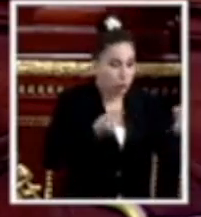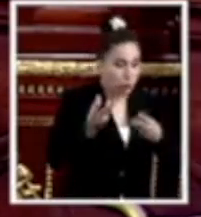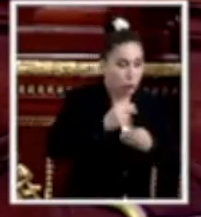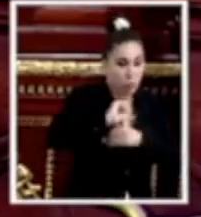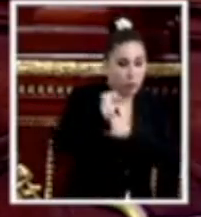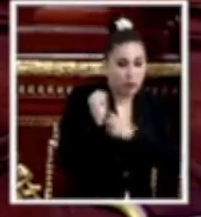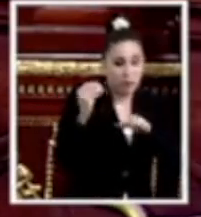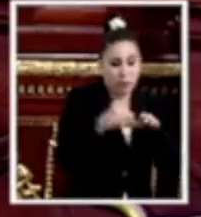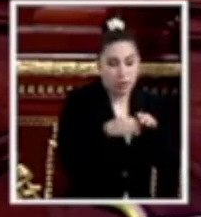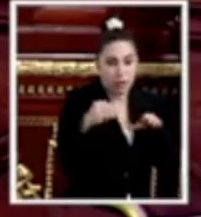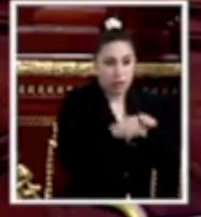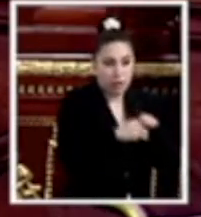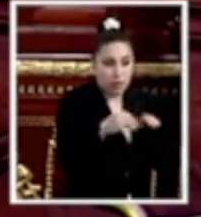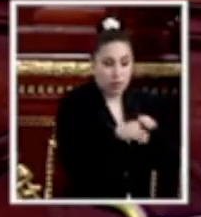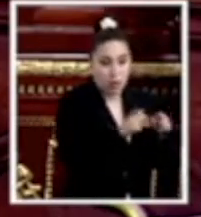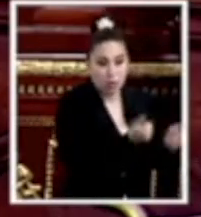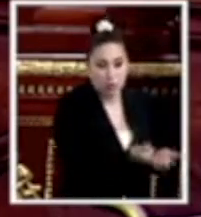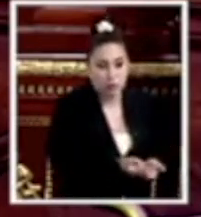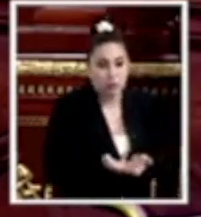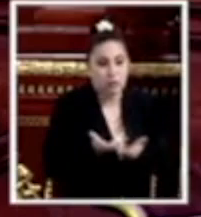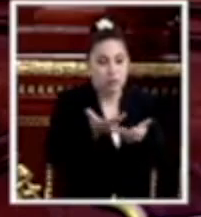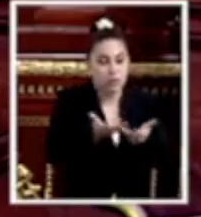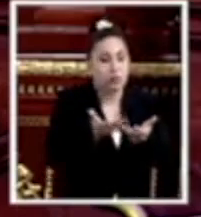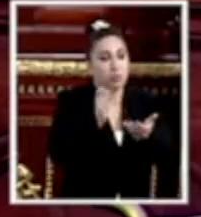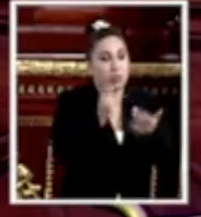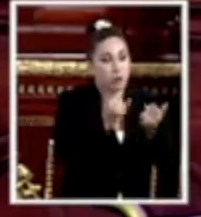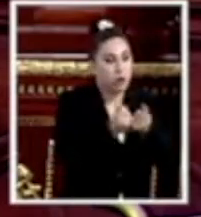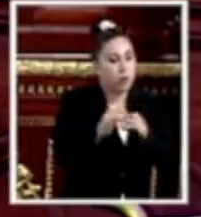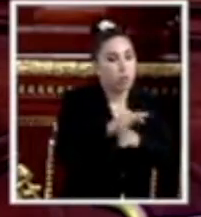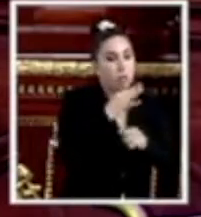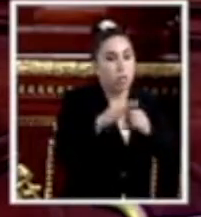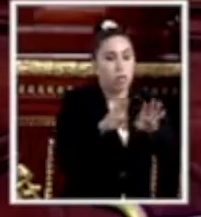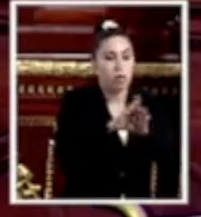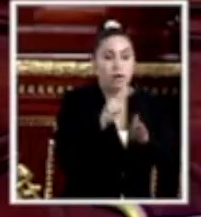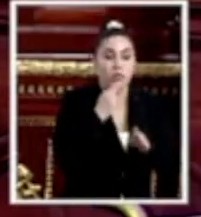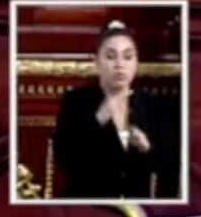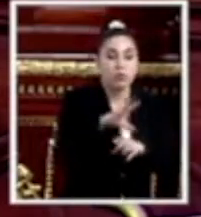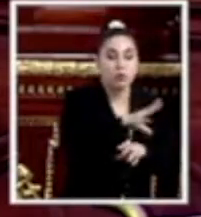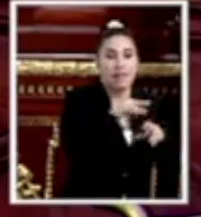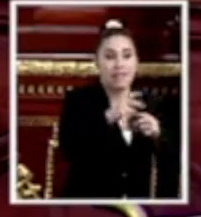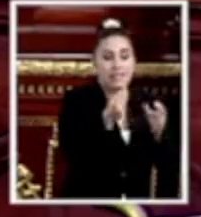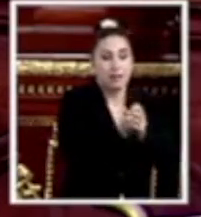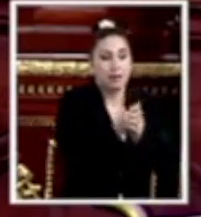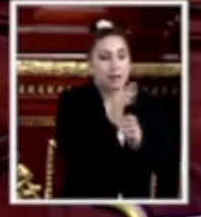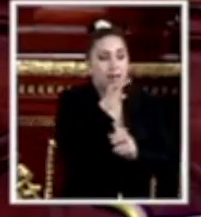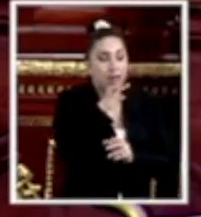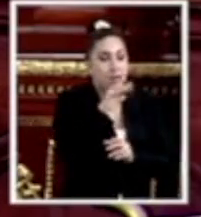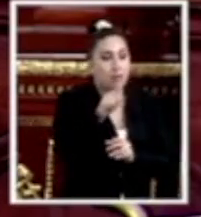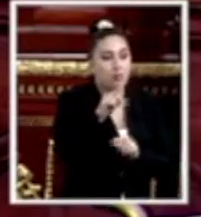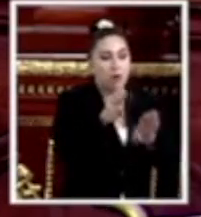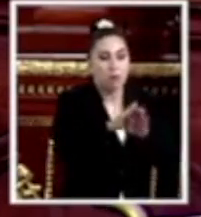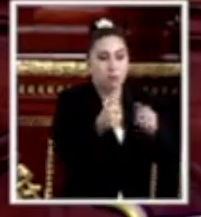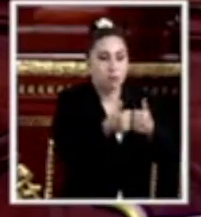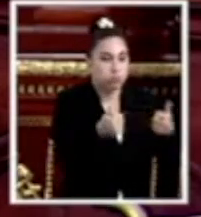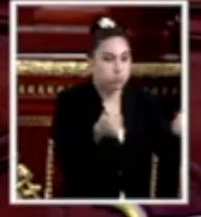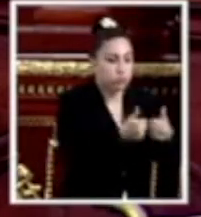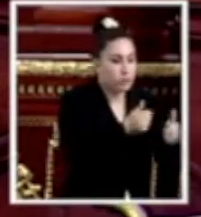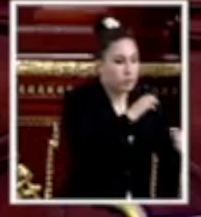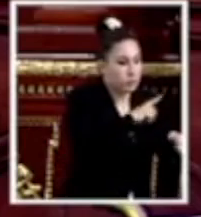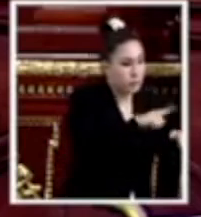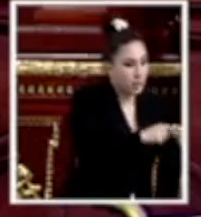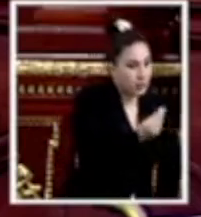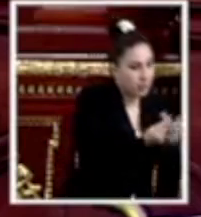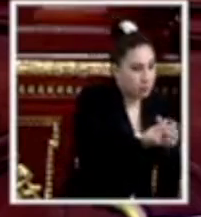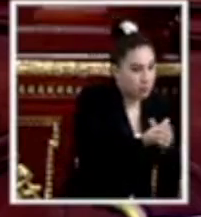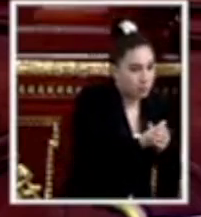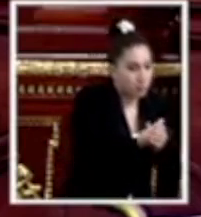almacenamiento, transporte y disposición final de residuos incluidos de los manejos, de los de manejo especial,